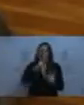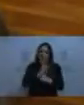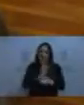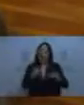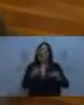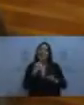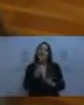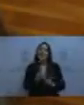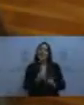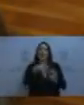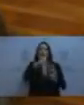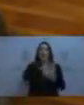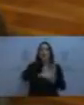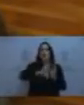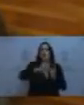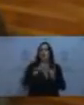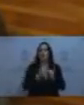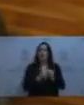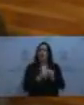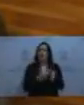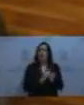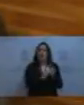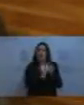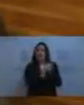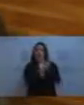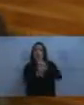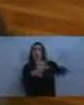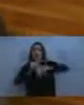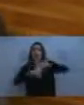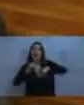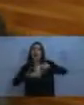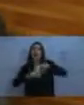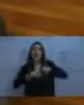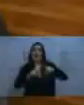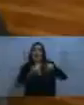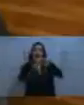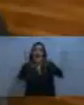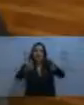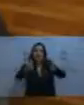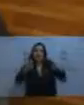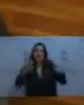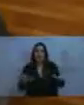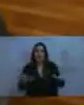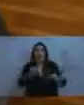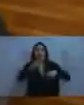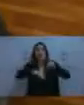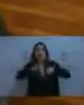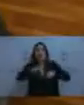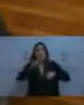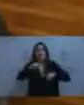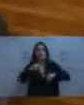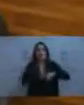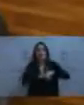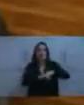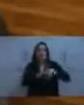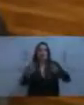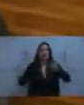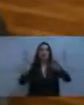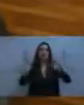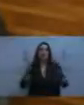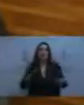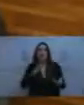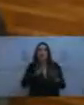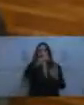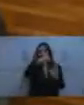hay unas normas de aplicación que van cambiando en función de la tipología del ente que se trate y en función también del momento del tiempo que nos encontramos, porque las normas